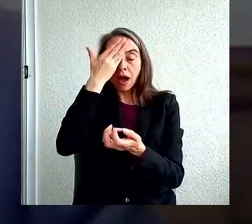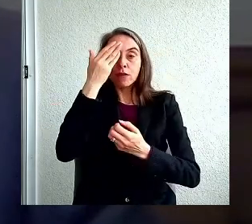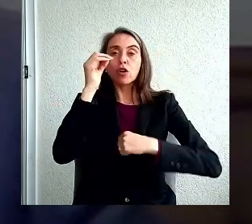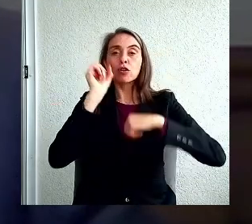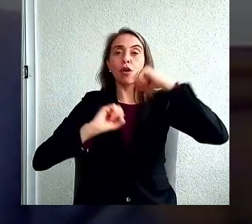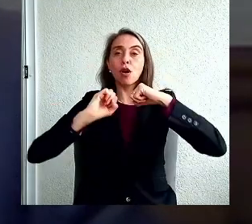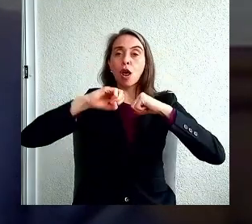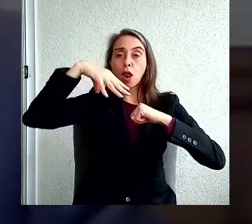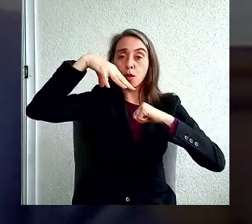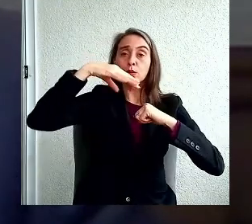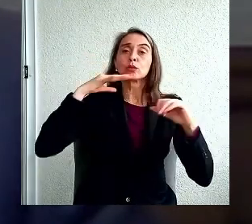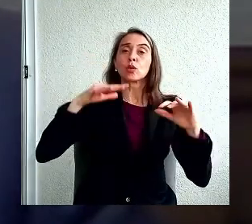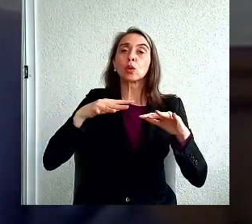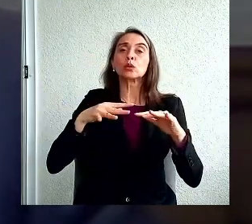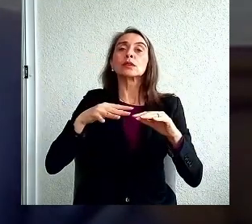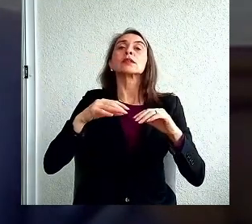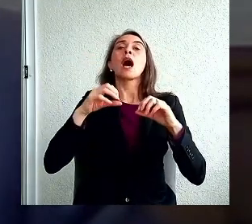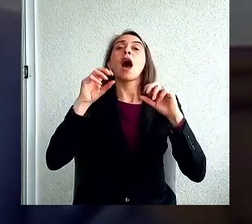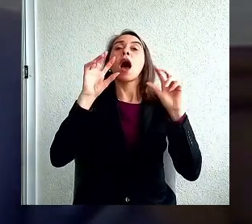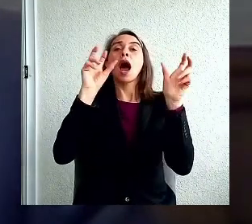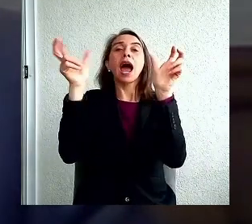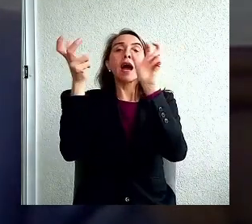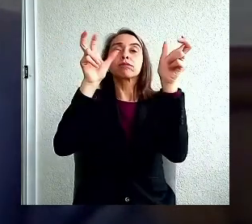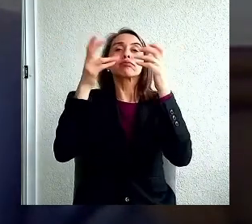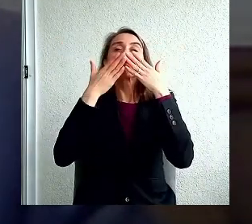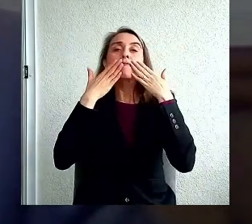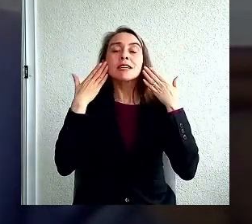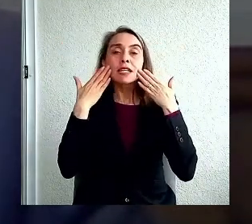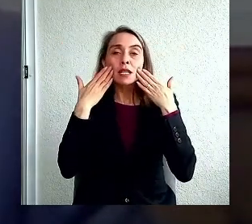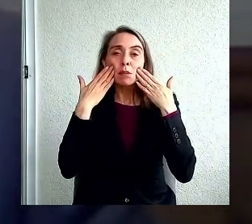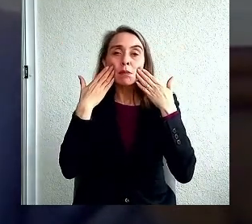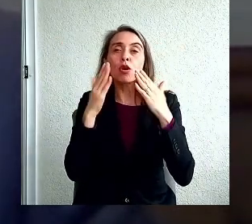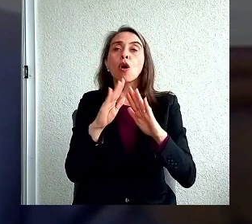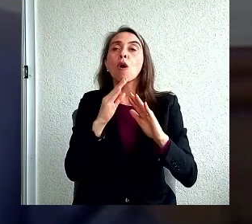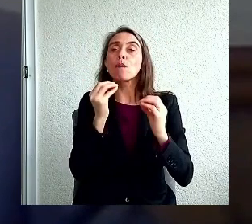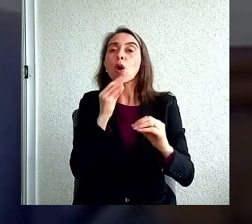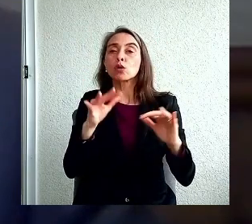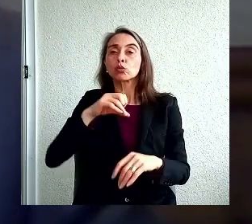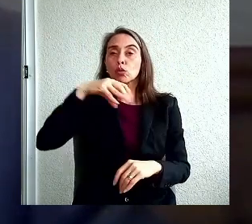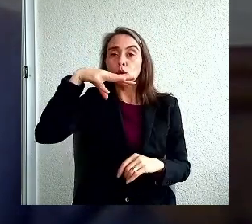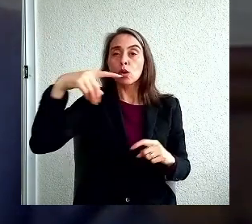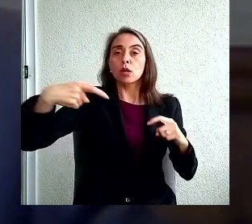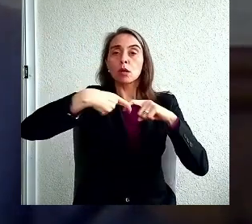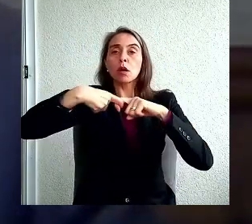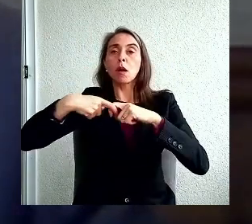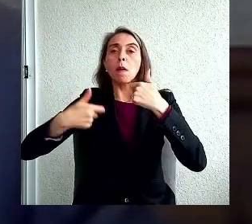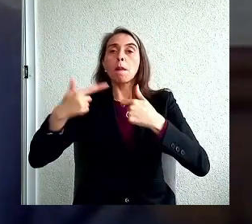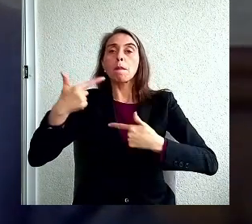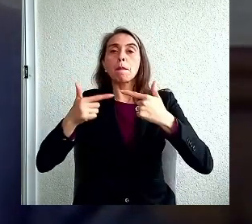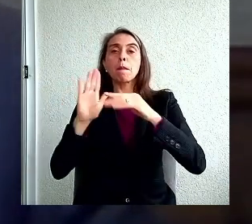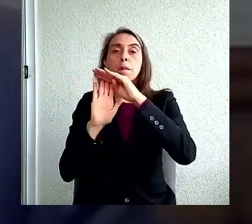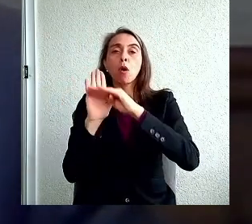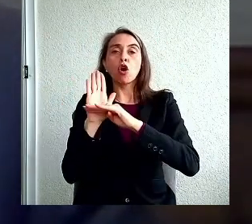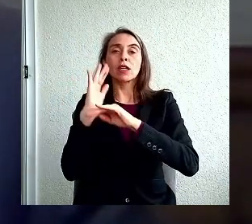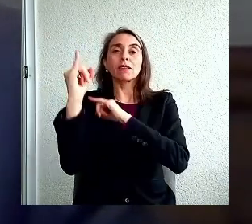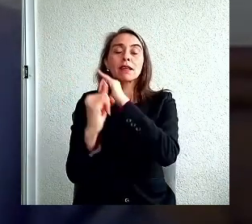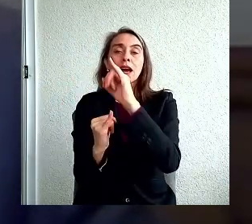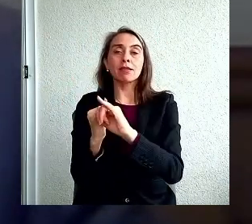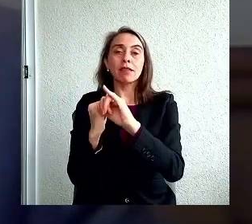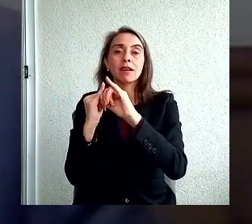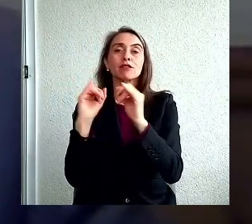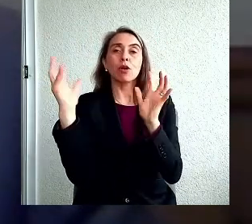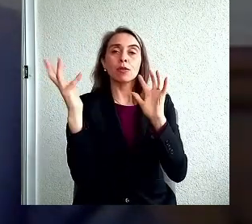alineada con las políticas medioambientales internacionales. Hemos incorporado la sustentabilidad de manera transversal para